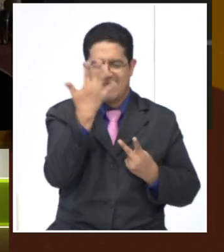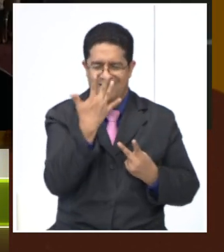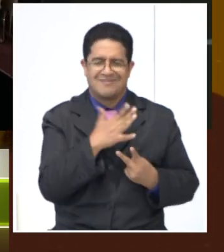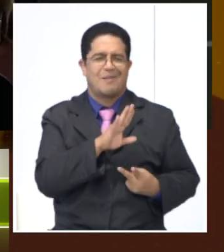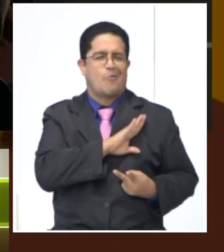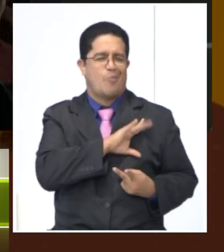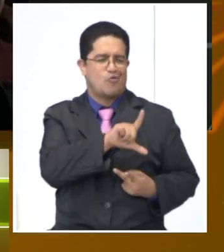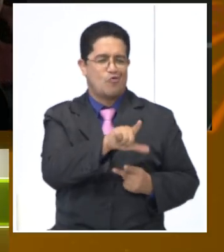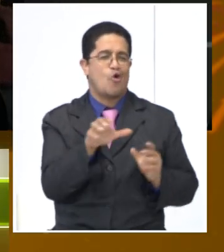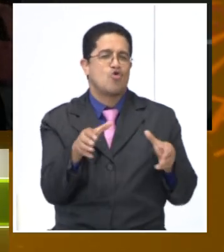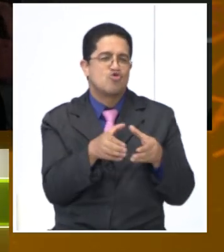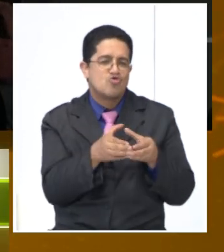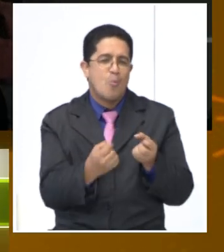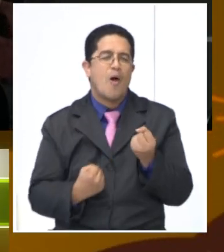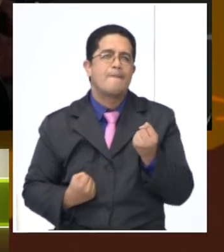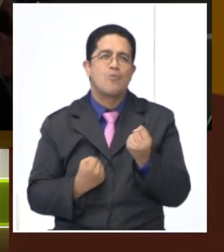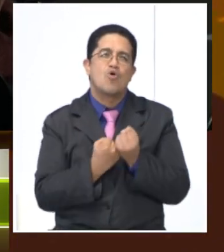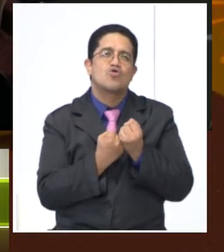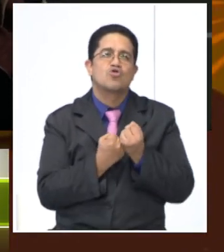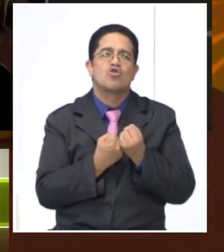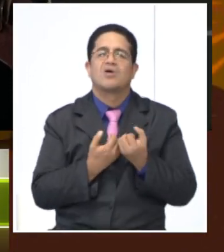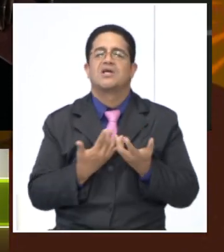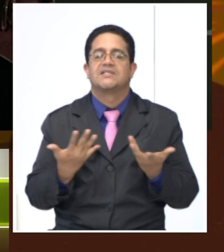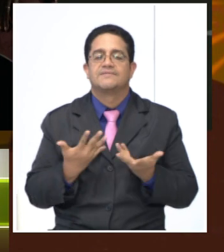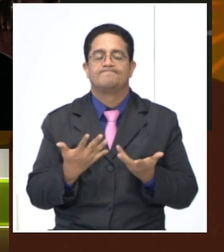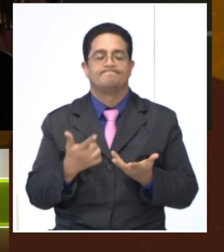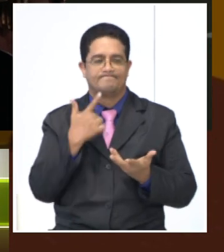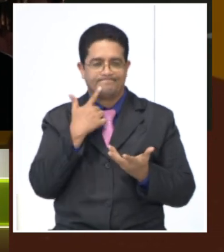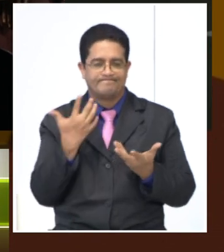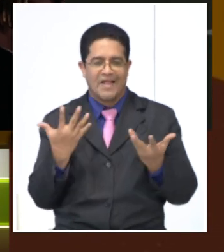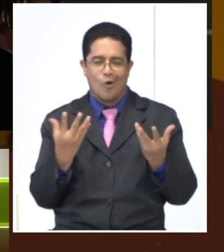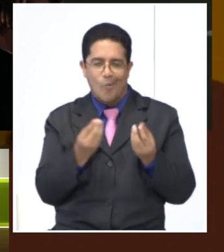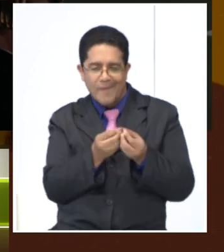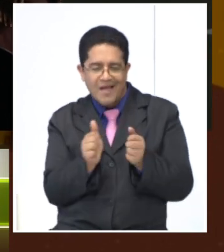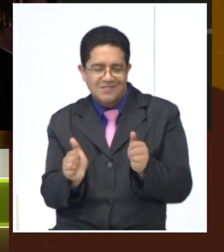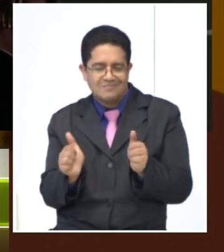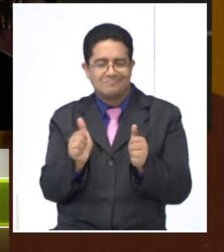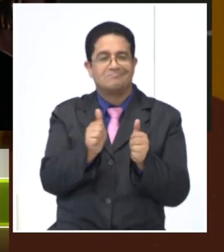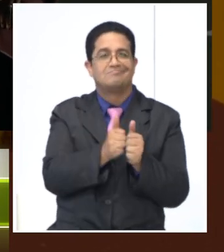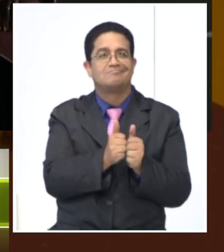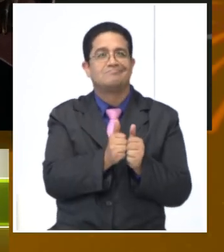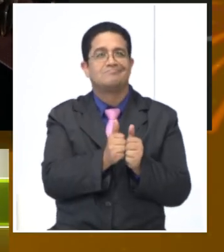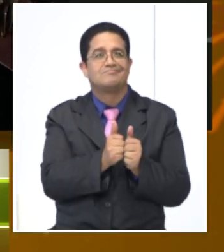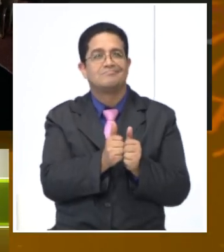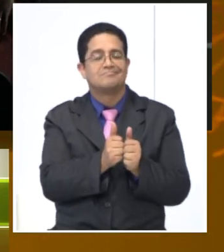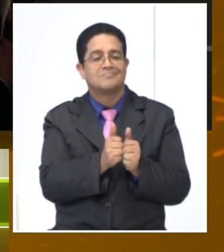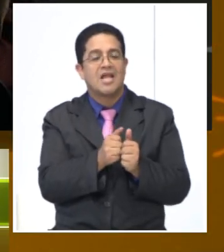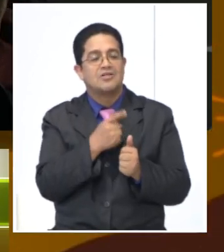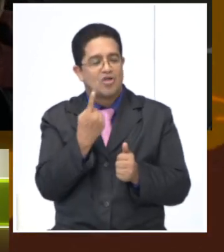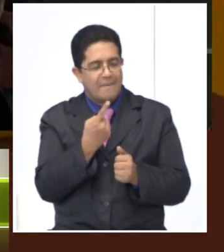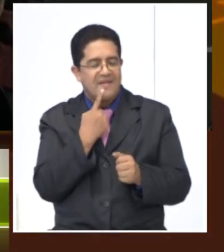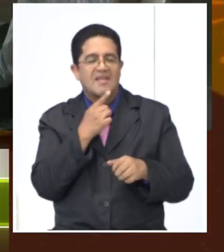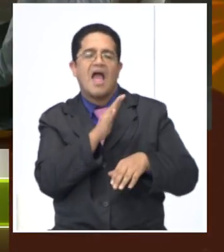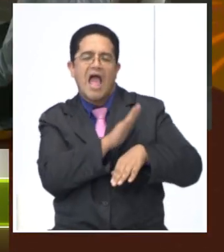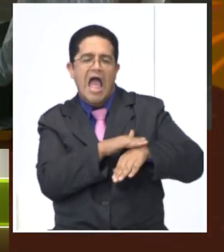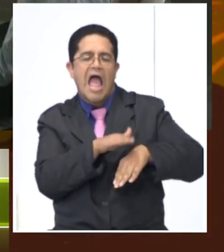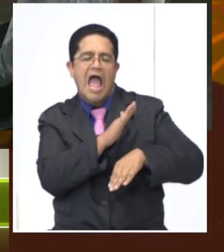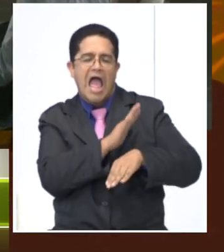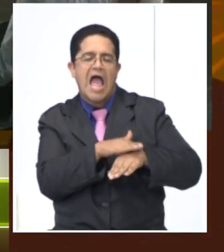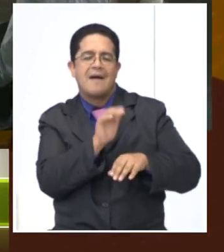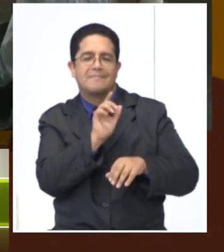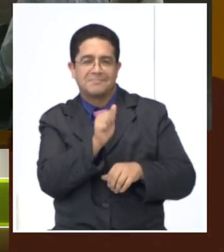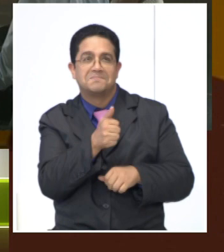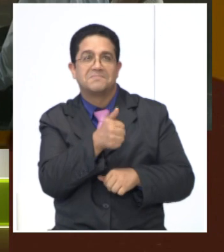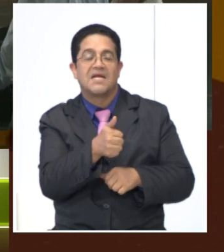propia de las redes de apoyo es este acompañamiento que no solo se basa desde la verbalización, sino también de